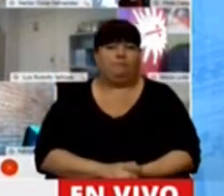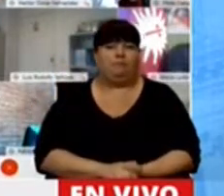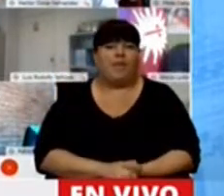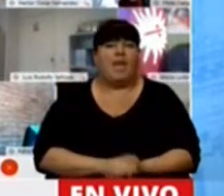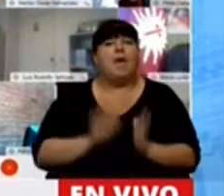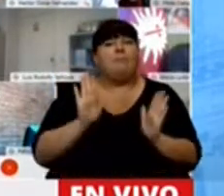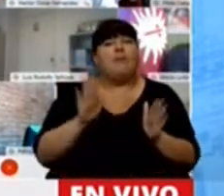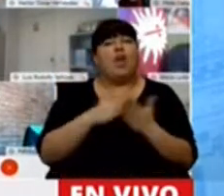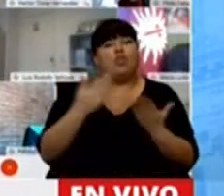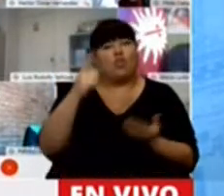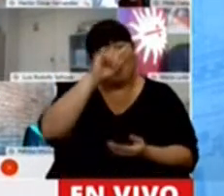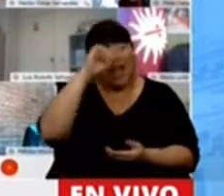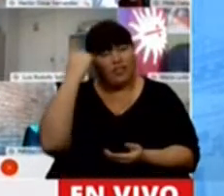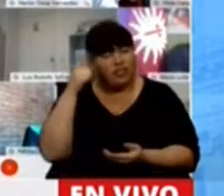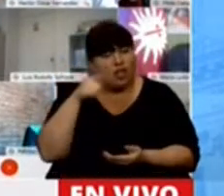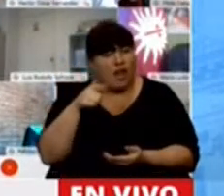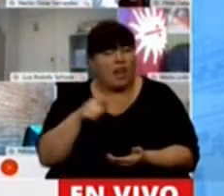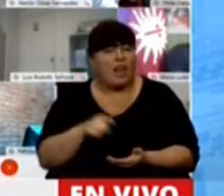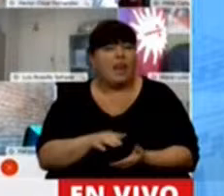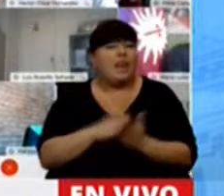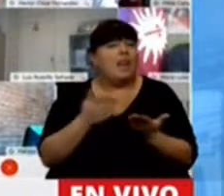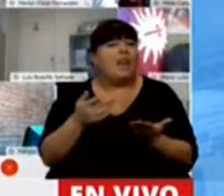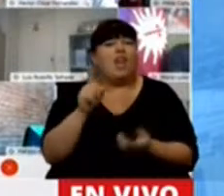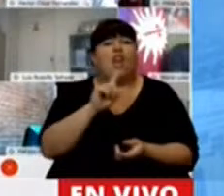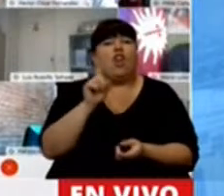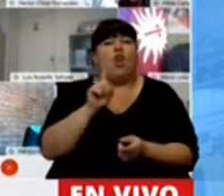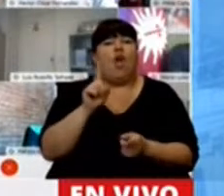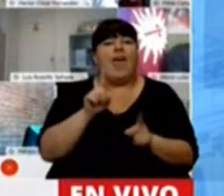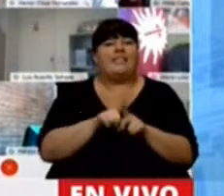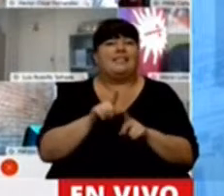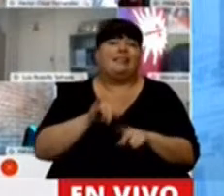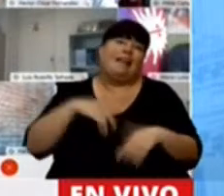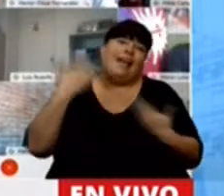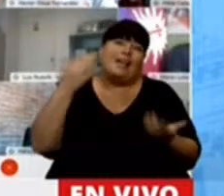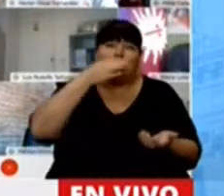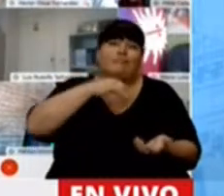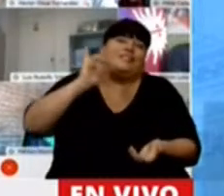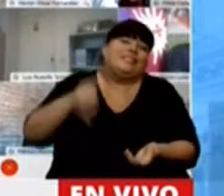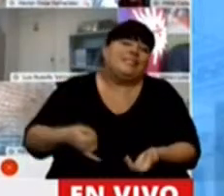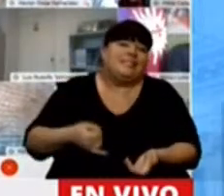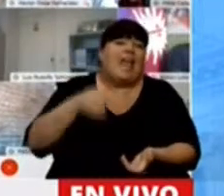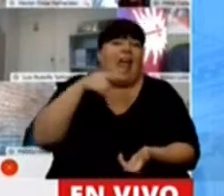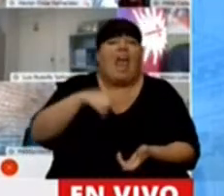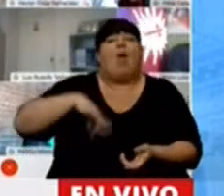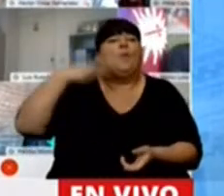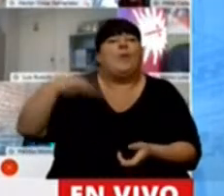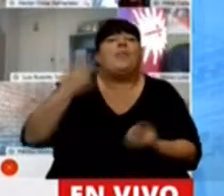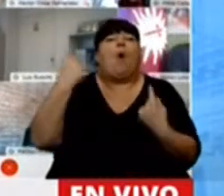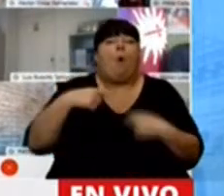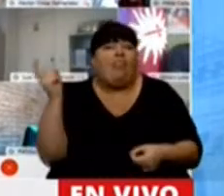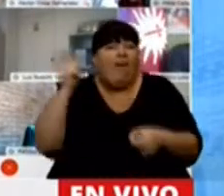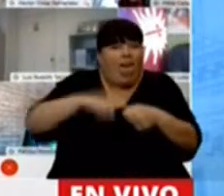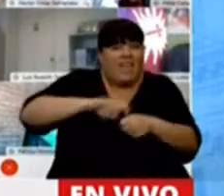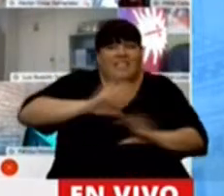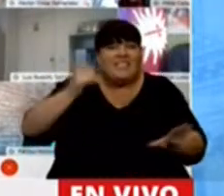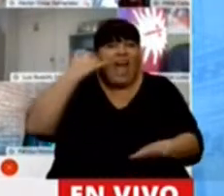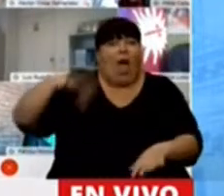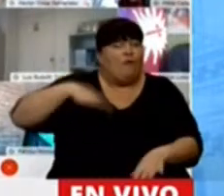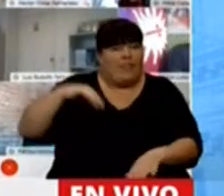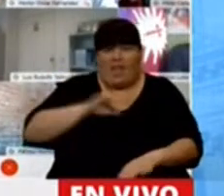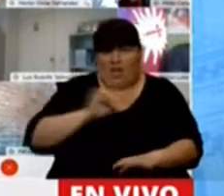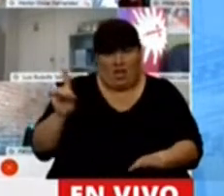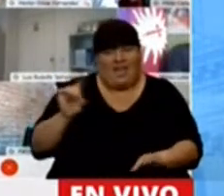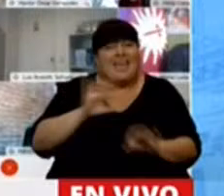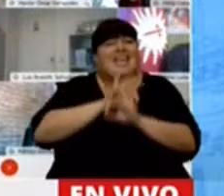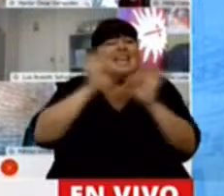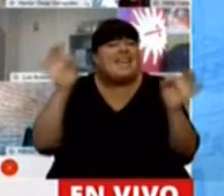Pero la Constitución Nacional no lo hizo de manera caprichosa de decir hay vida desde la concepción.